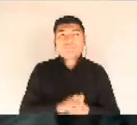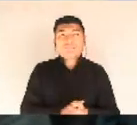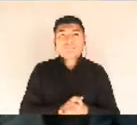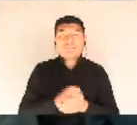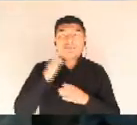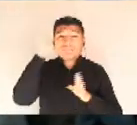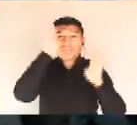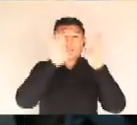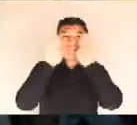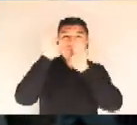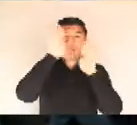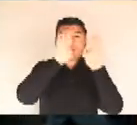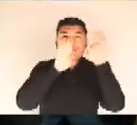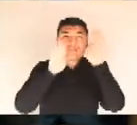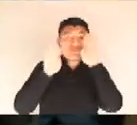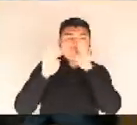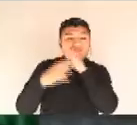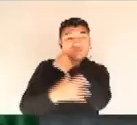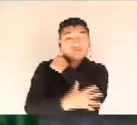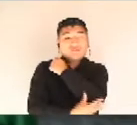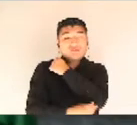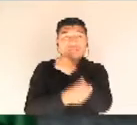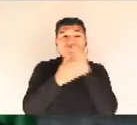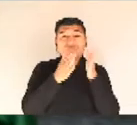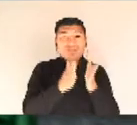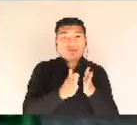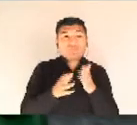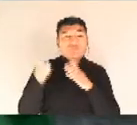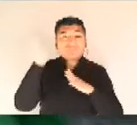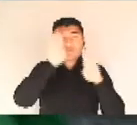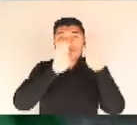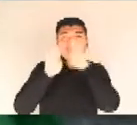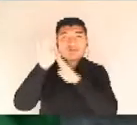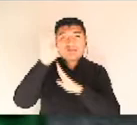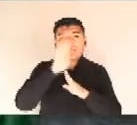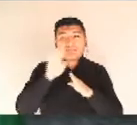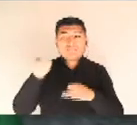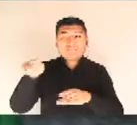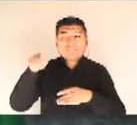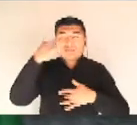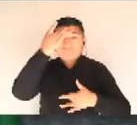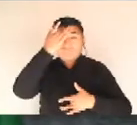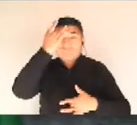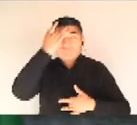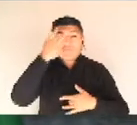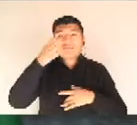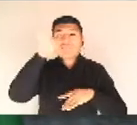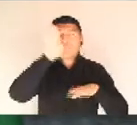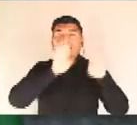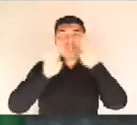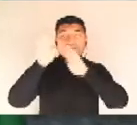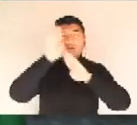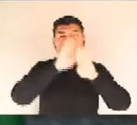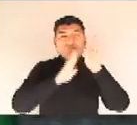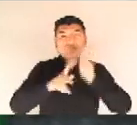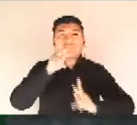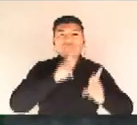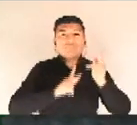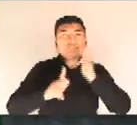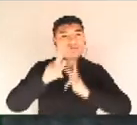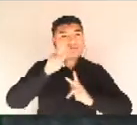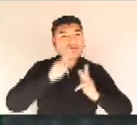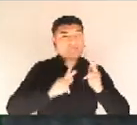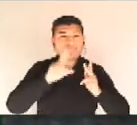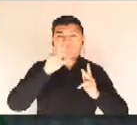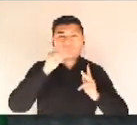preocuparnos de los pobres preocuparnos de los enfermos para los de la gente que